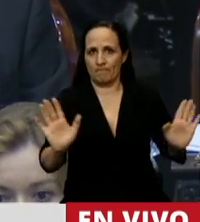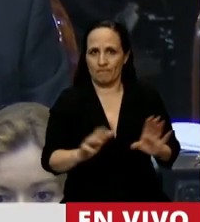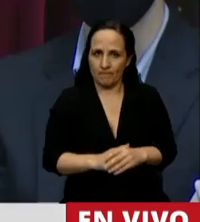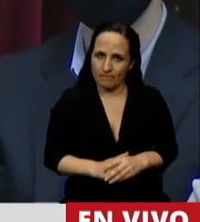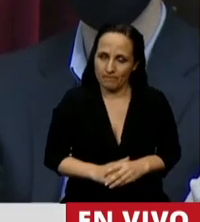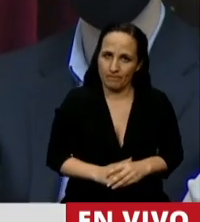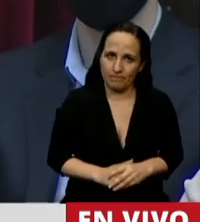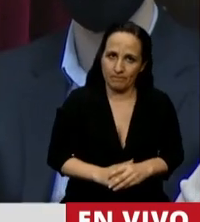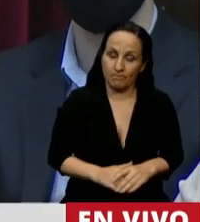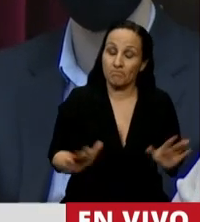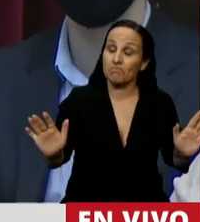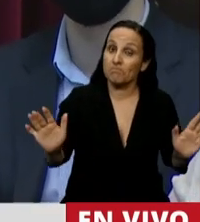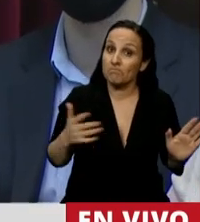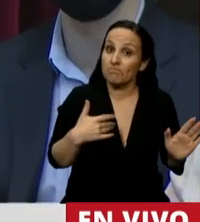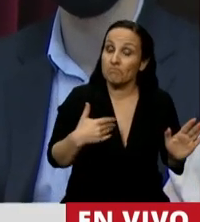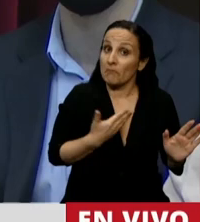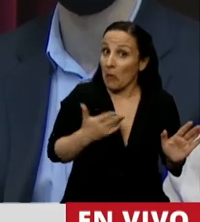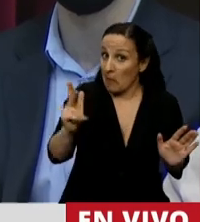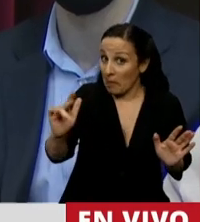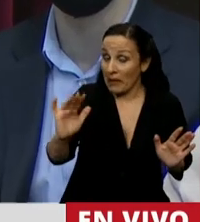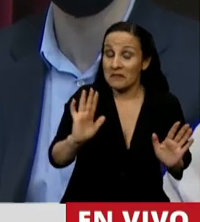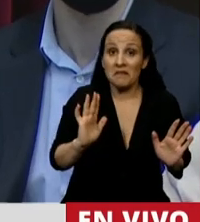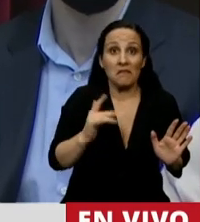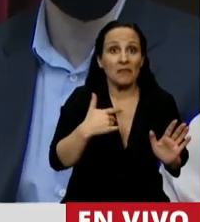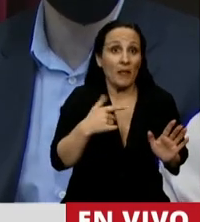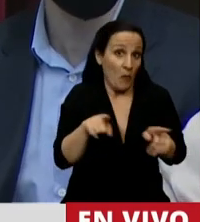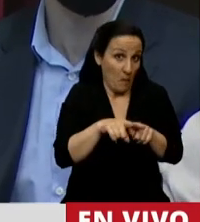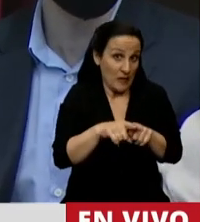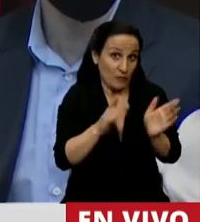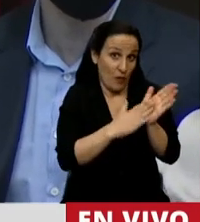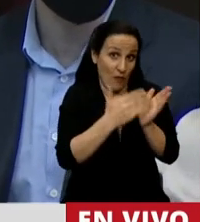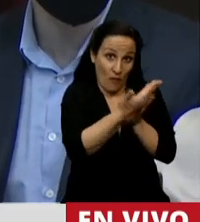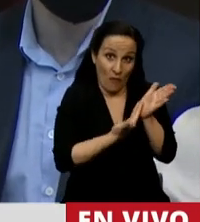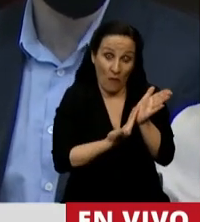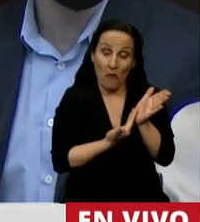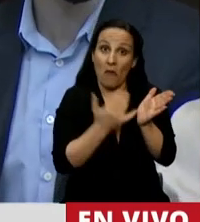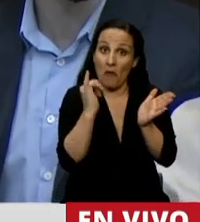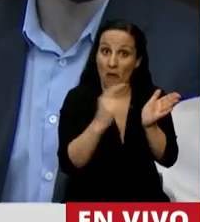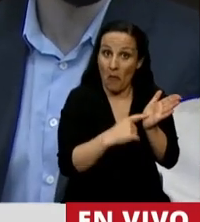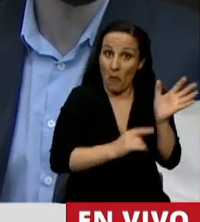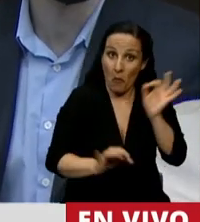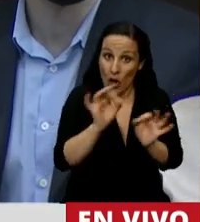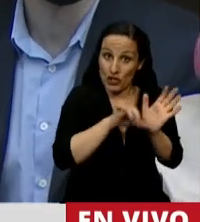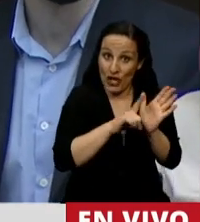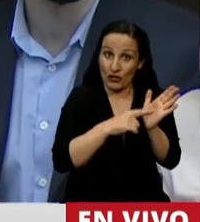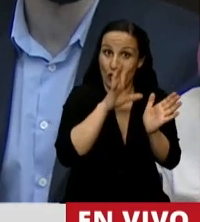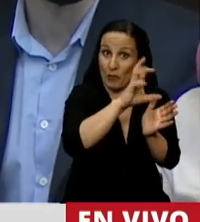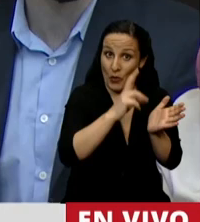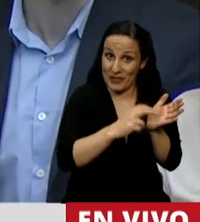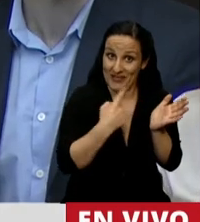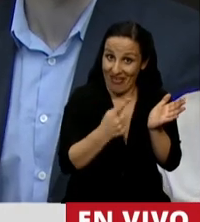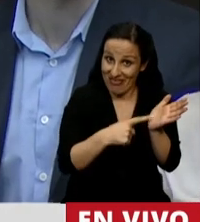Permítame, señor presidente, decirles que así como lo dice en este fundamento de este proyecto